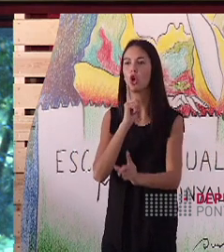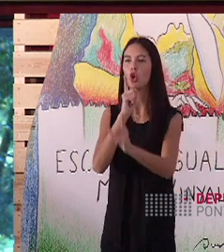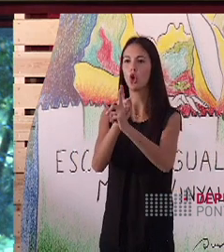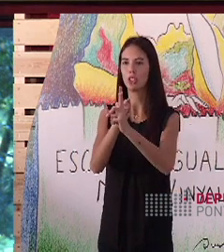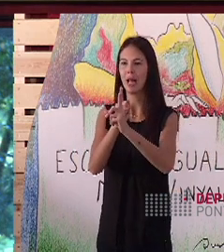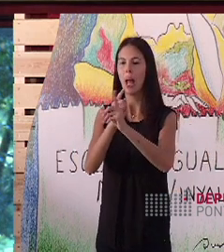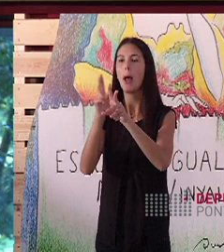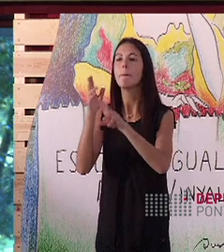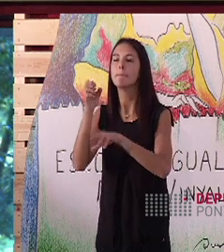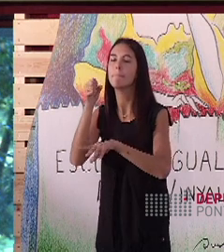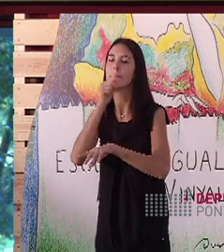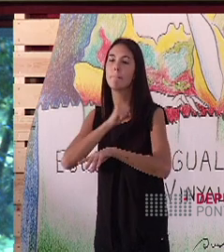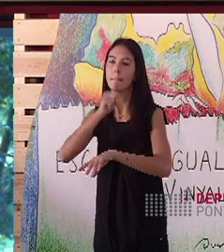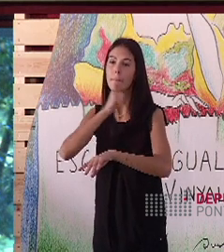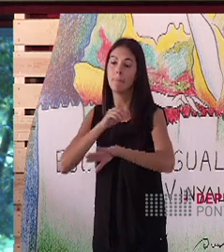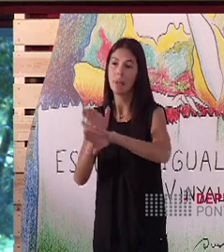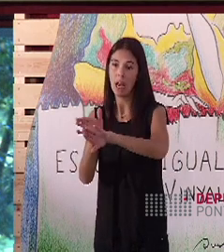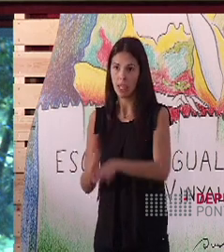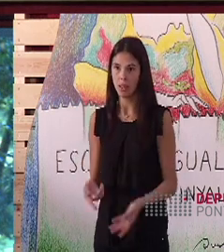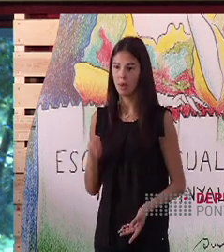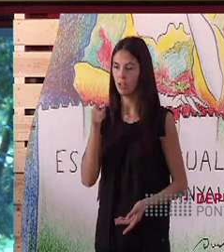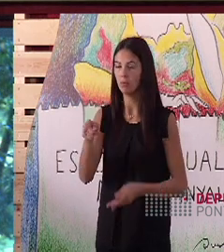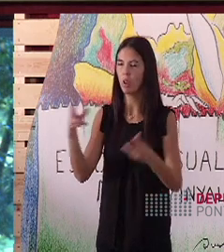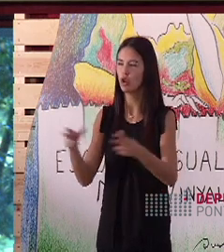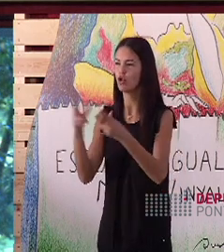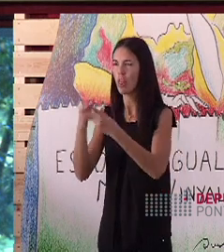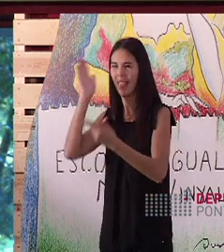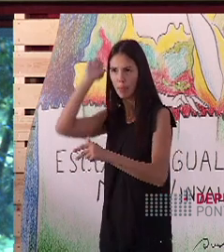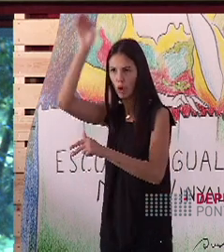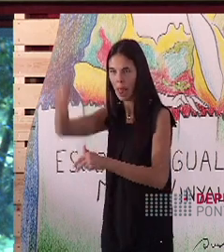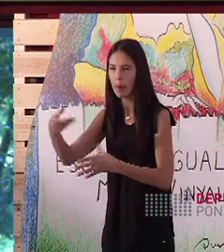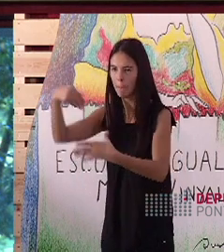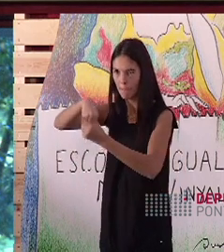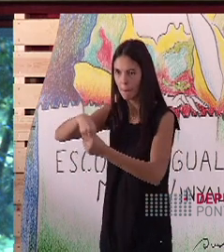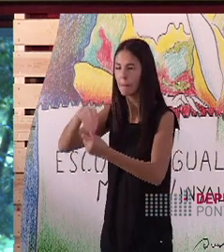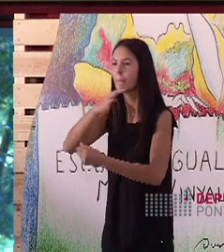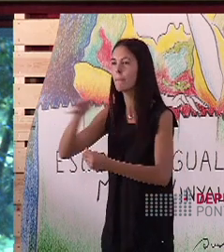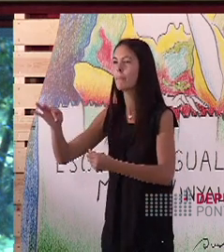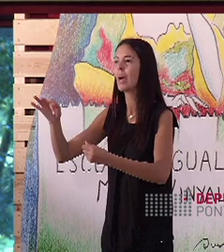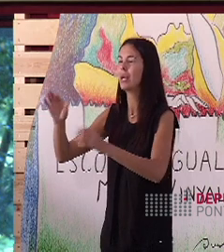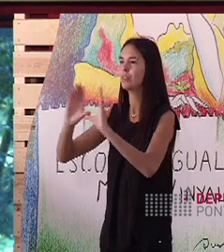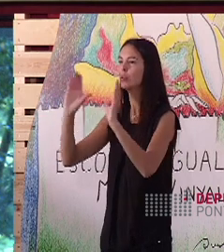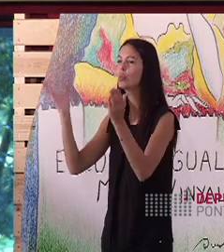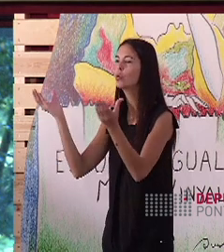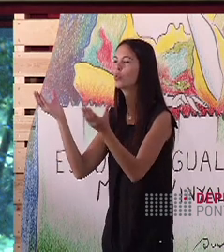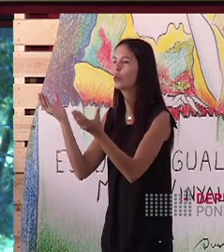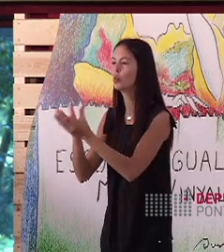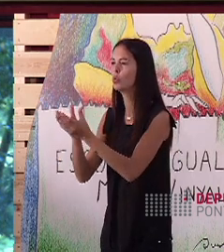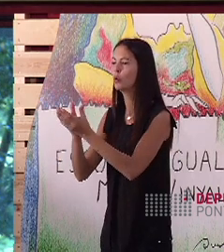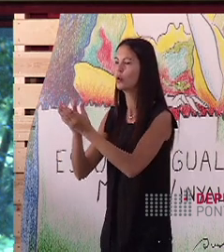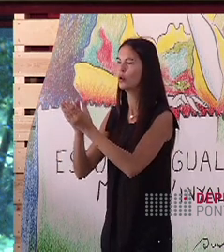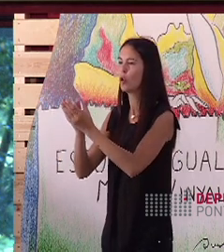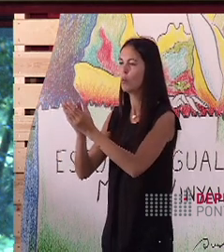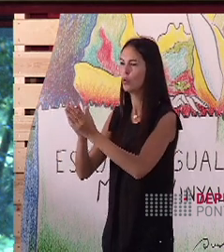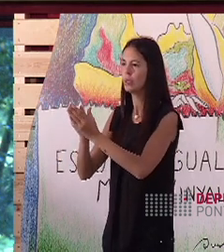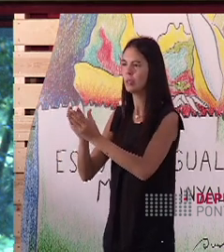La vieja izquierda estaba compuesta por la socialdemocracia y estaba compuesta también por los partidos comunistas. Y la vieja